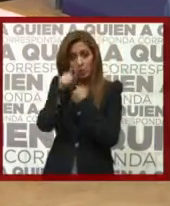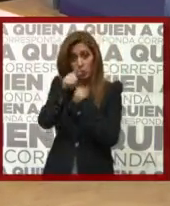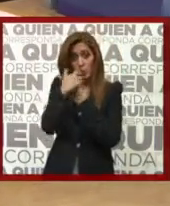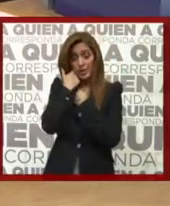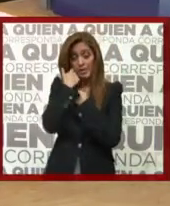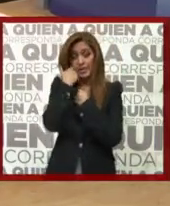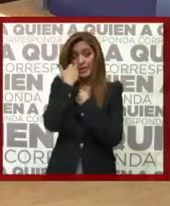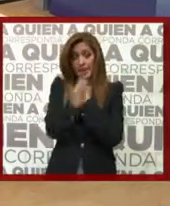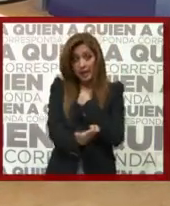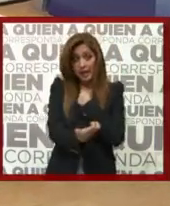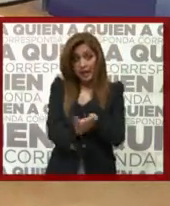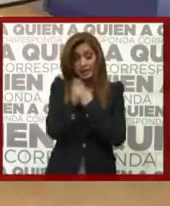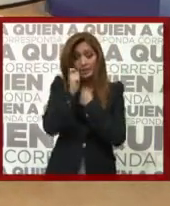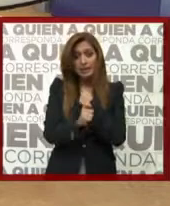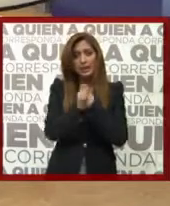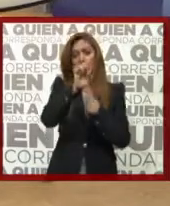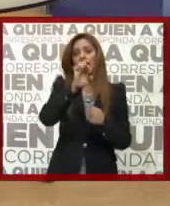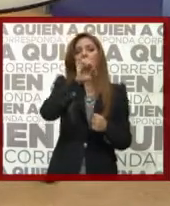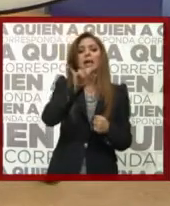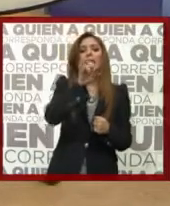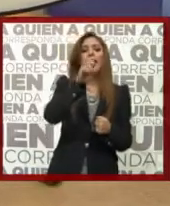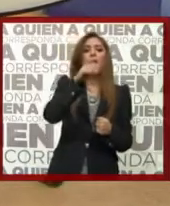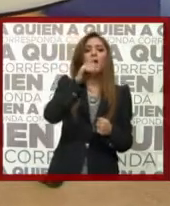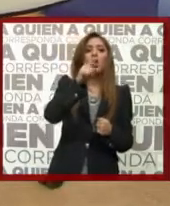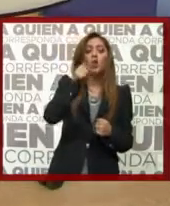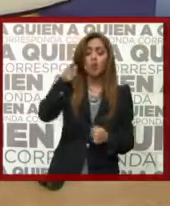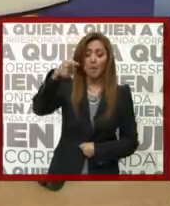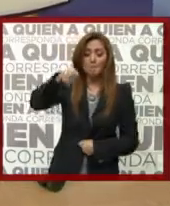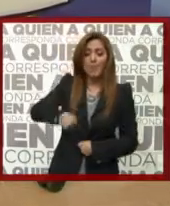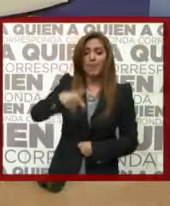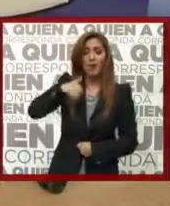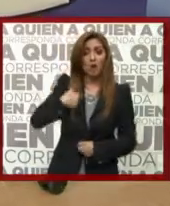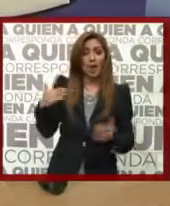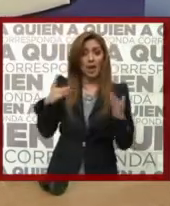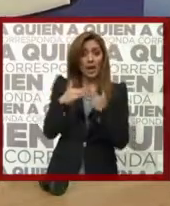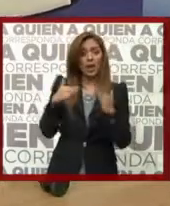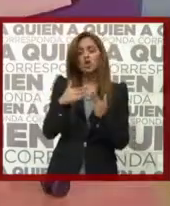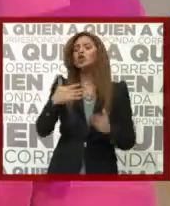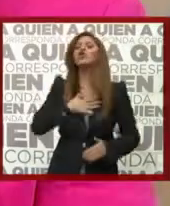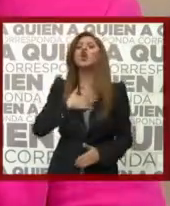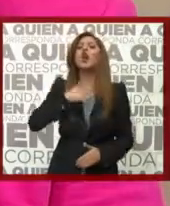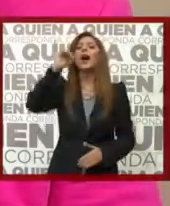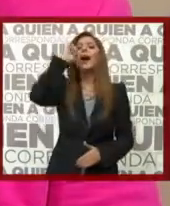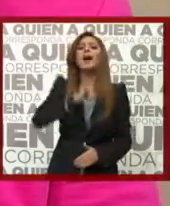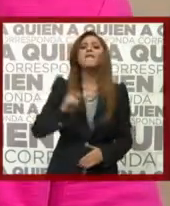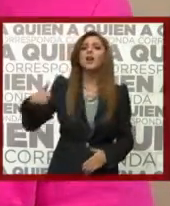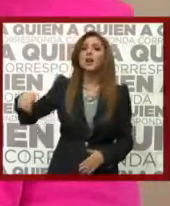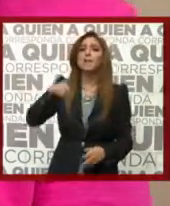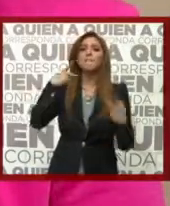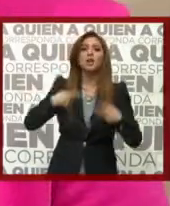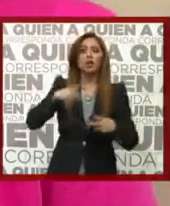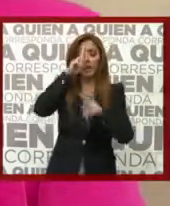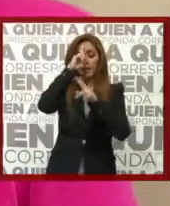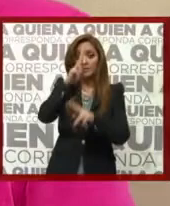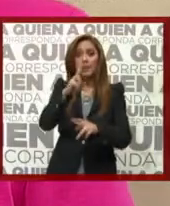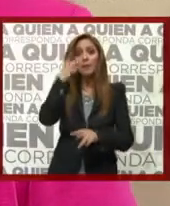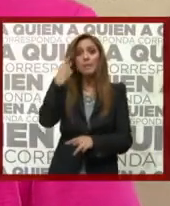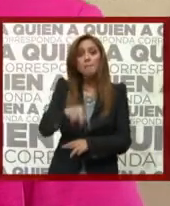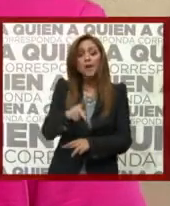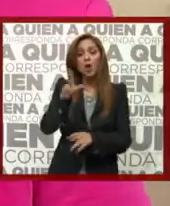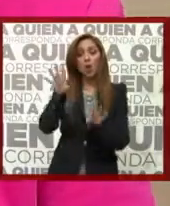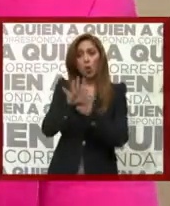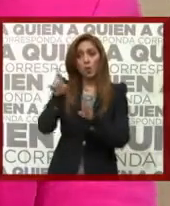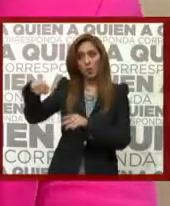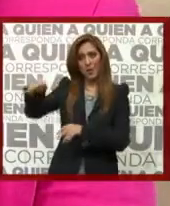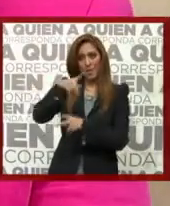tener la hegemonía, quiere decir mandar dentro de un hogar, ser el jefe, que todos te respeten, pero en vez de ganarte el